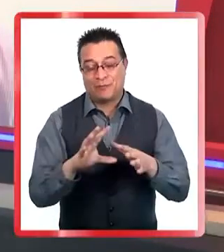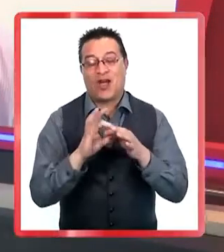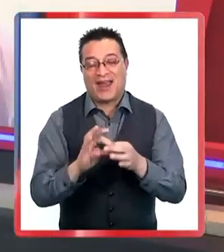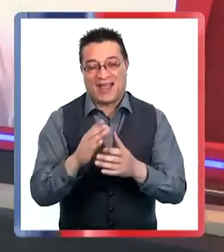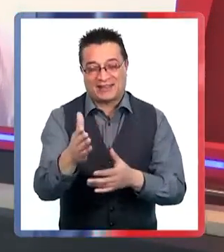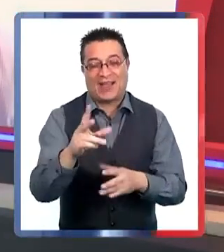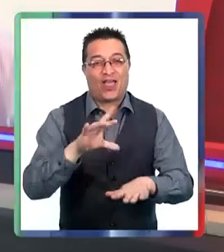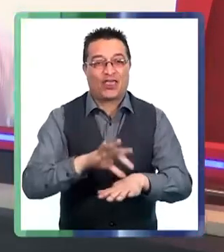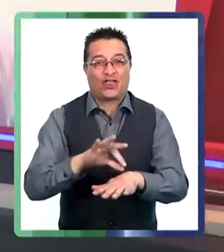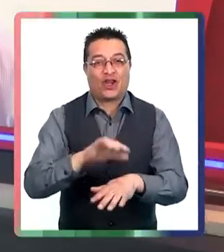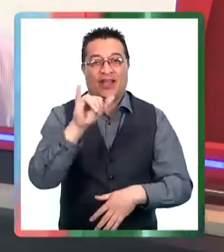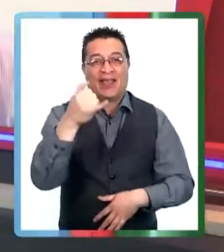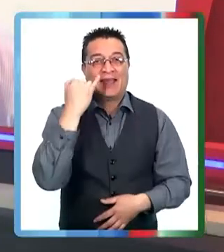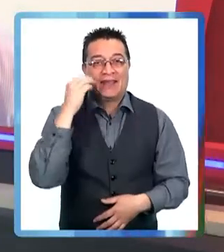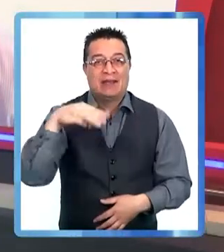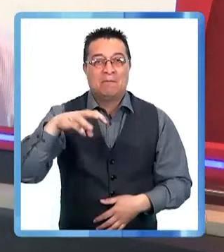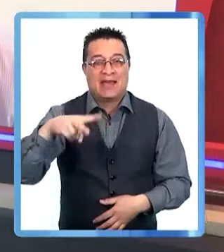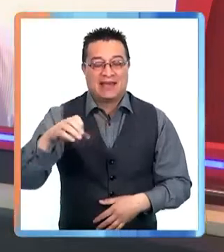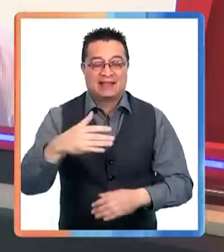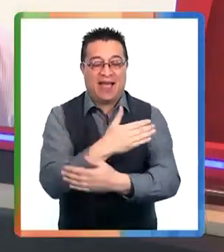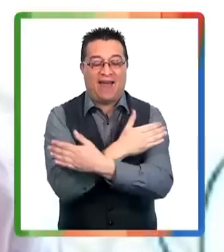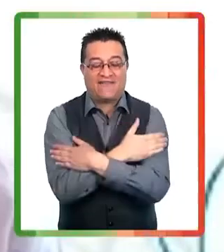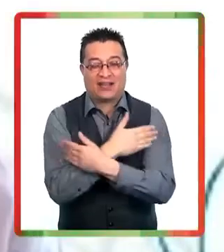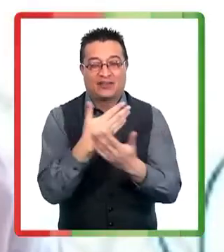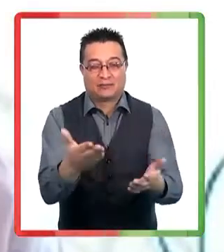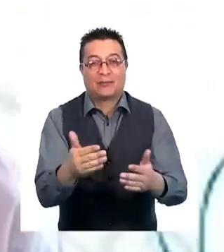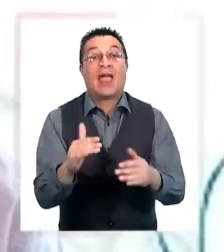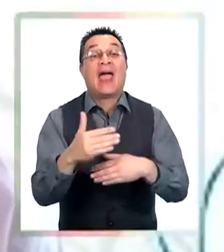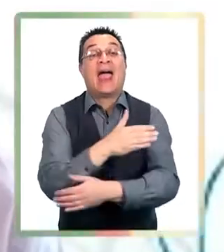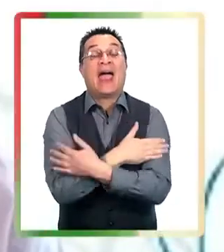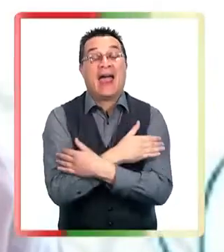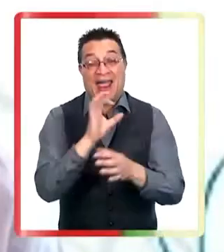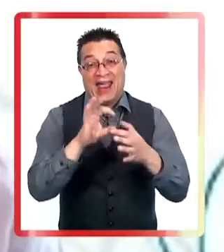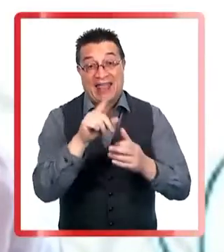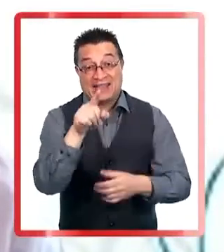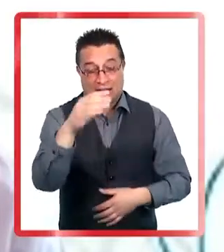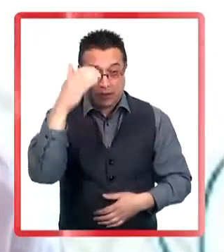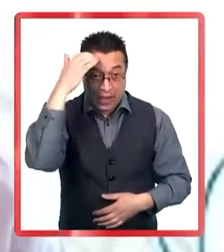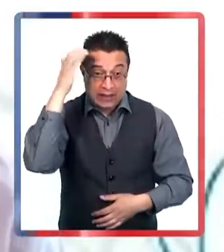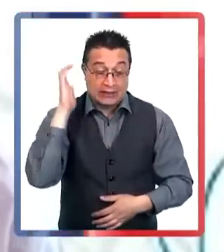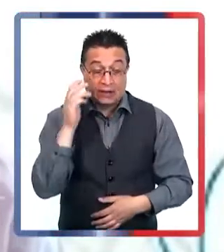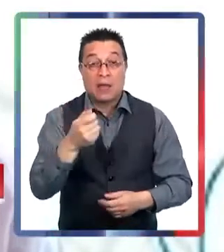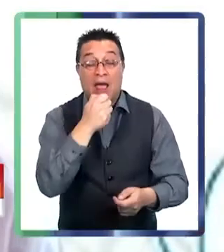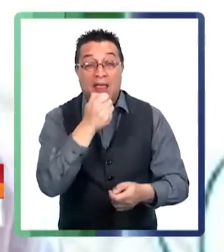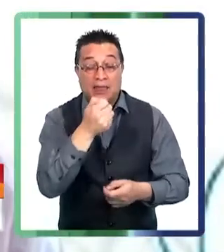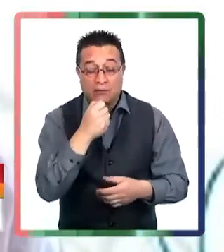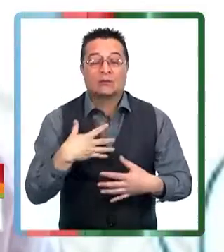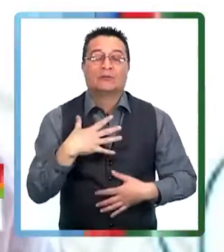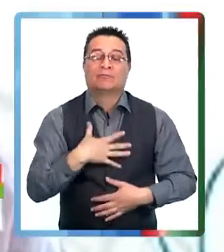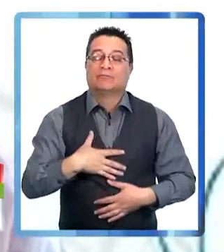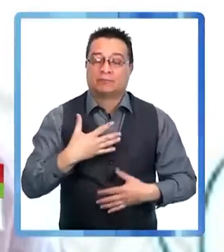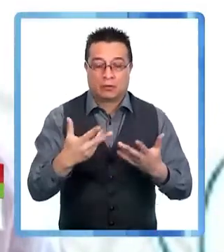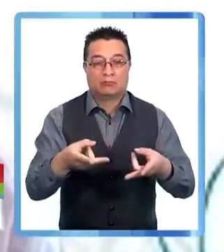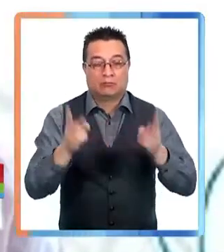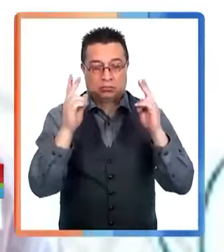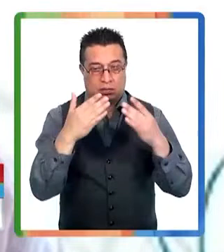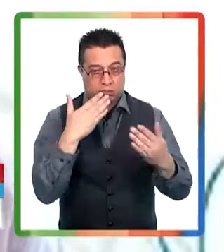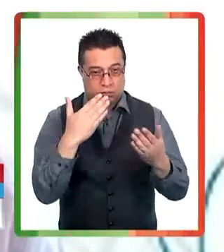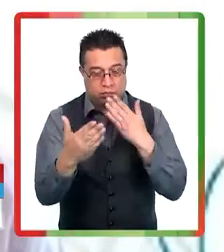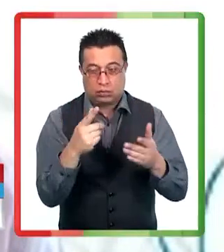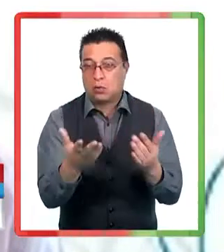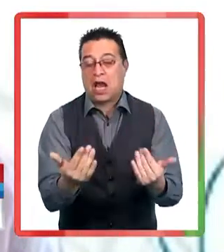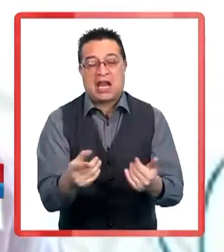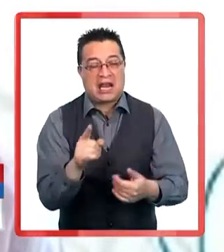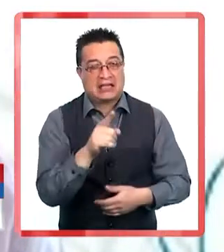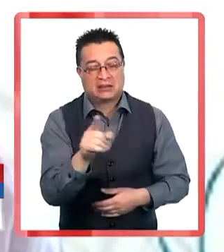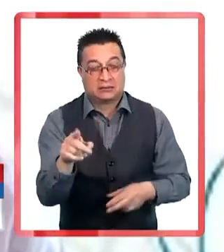Muchísimas gracias, doctor Patricio Jiménez. Le mandamos un abrazo grande. Gracias. Muchas gracias, alcalde, por esta entrevista. Encantado de poder estar a su disposición